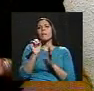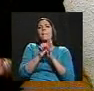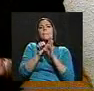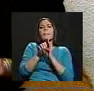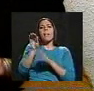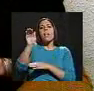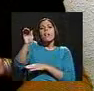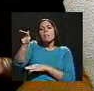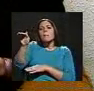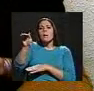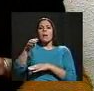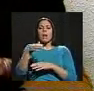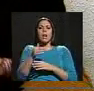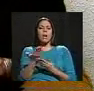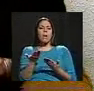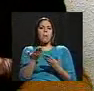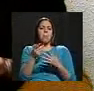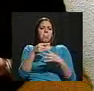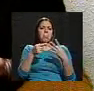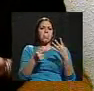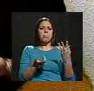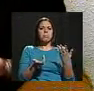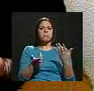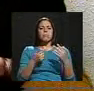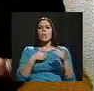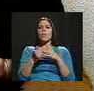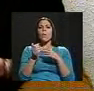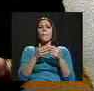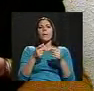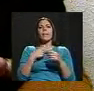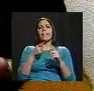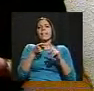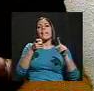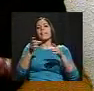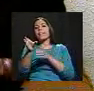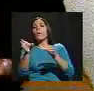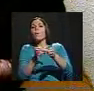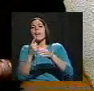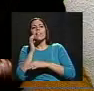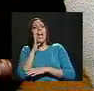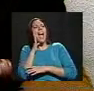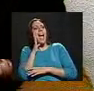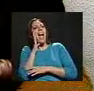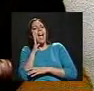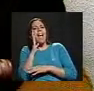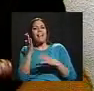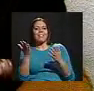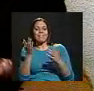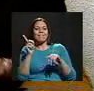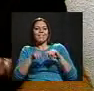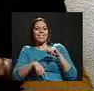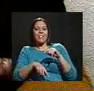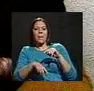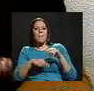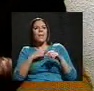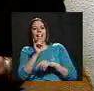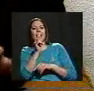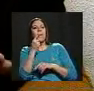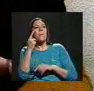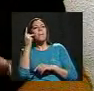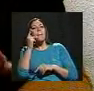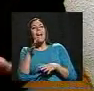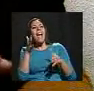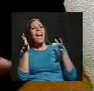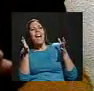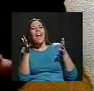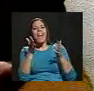llamarlos o cosas así, no puede hacerlo desde el cuarto, digamos, como hace todo el mundo, que pega el grito y llama a los papás, sino que uno se